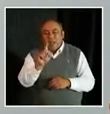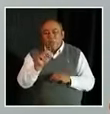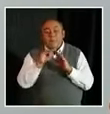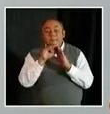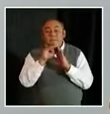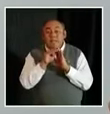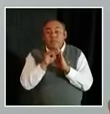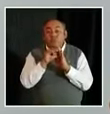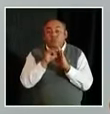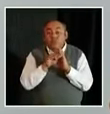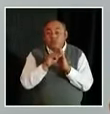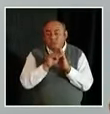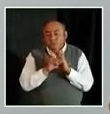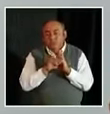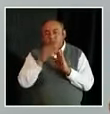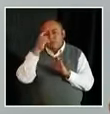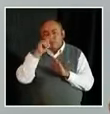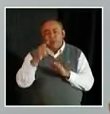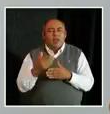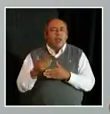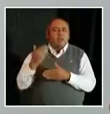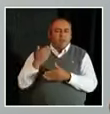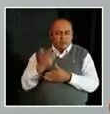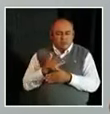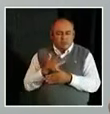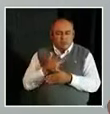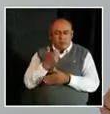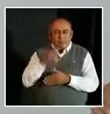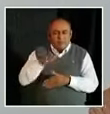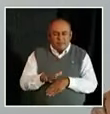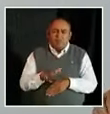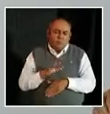que mantengan y recuperen su tarifa anterior, ¿verdad?